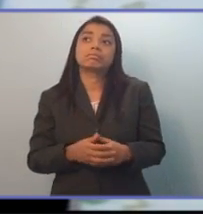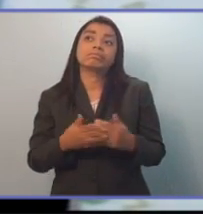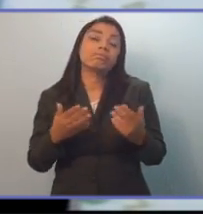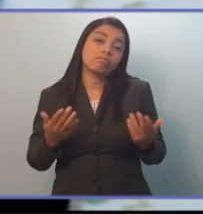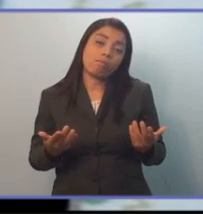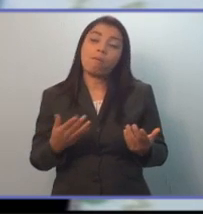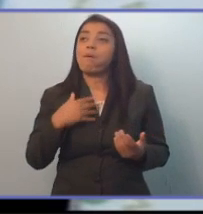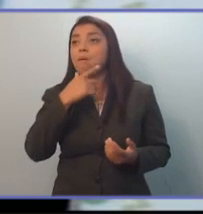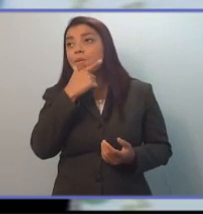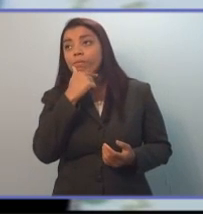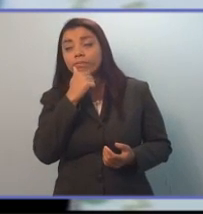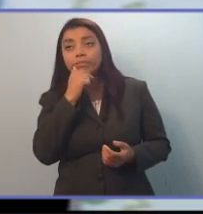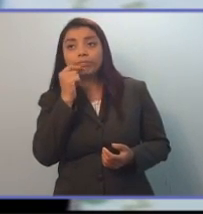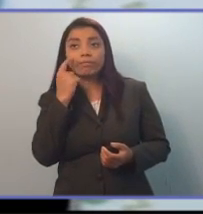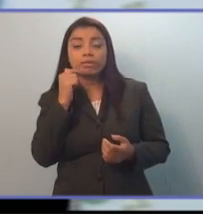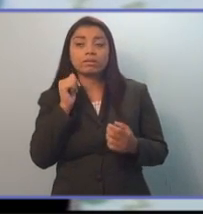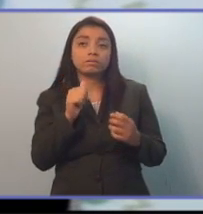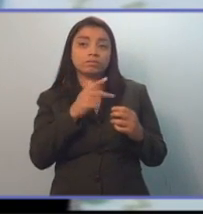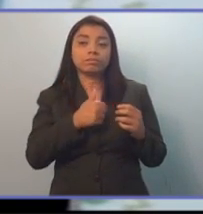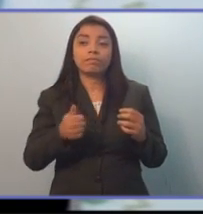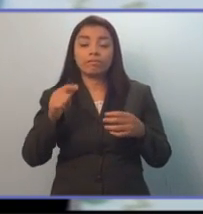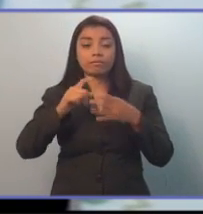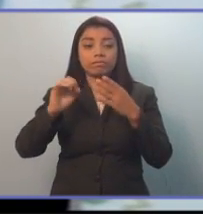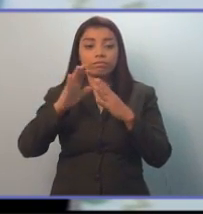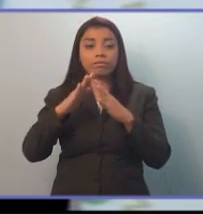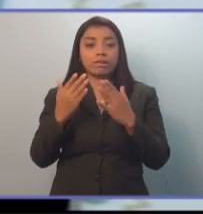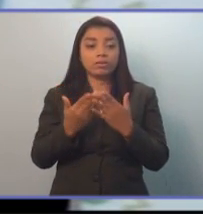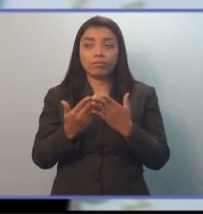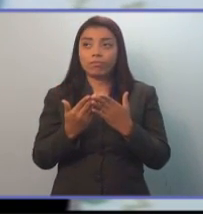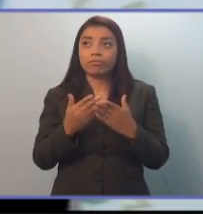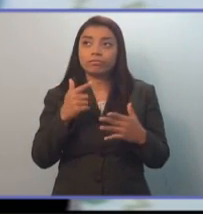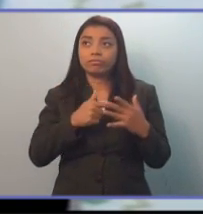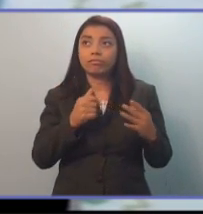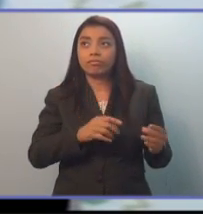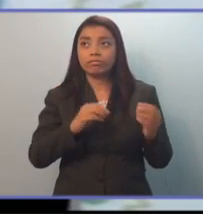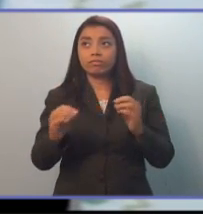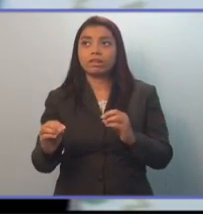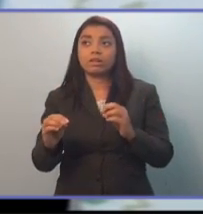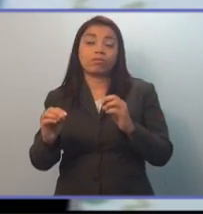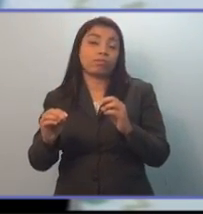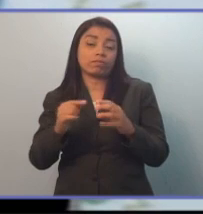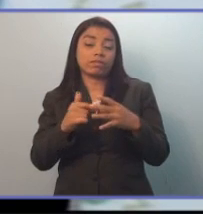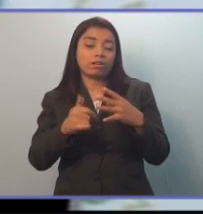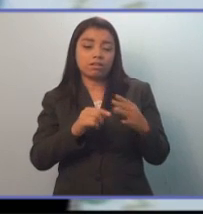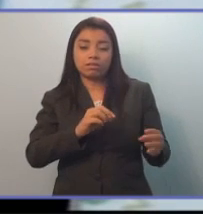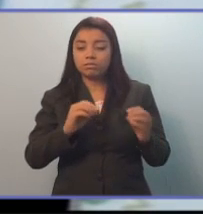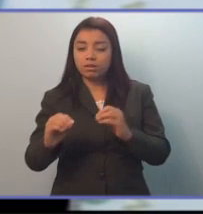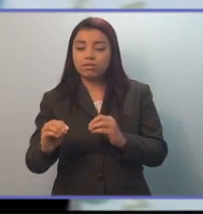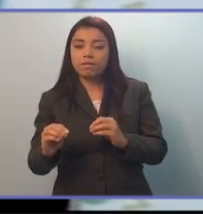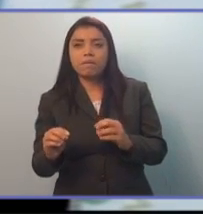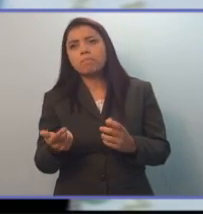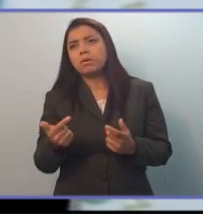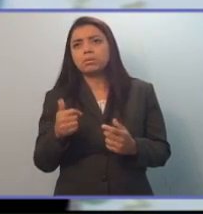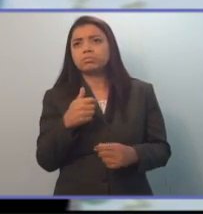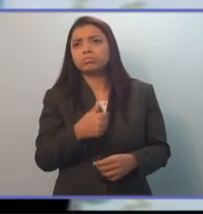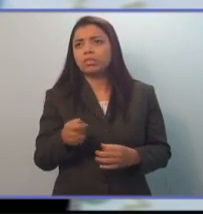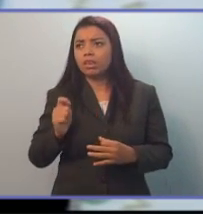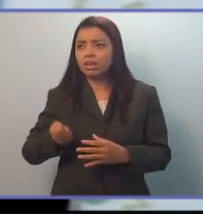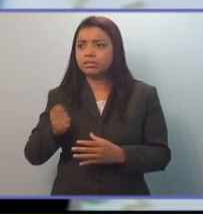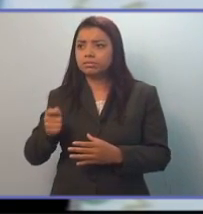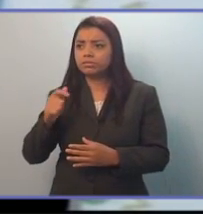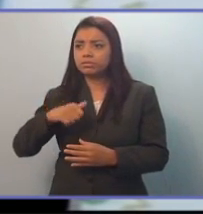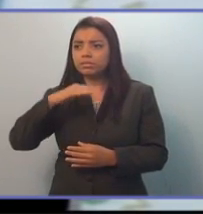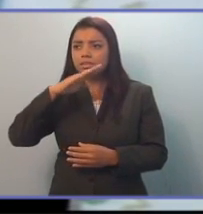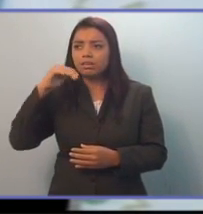Que no la ejerce en todo caso la Sala de lo Constitucional, lo que es la inaplicabilidad de las leyes, pero eso lo ejercen pues los tribunales del país.